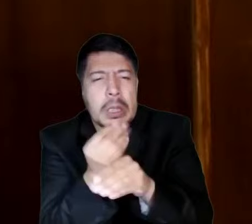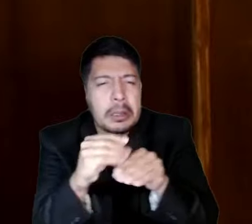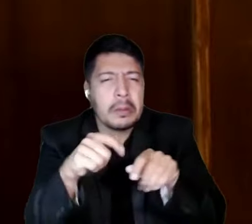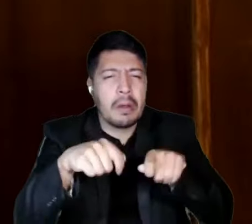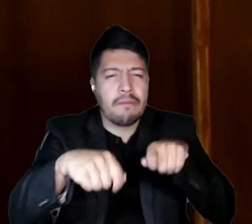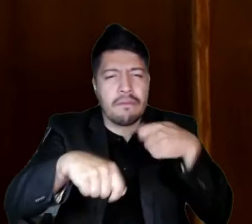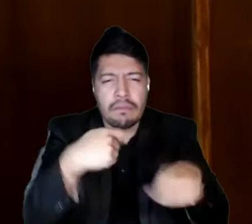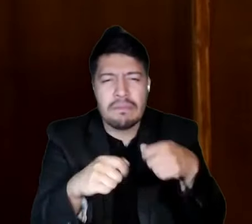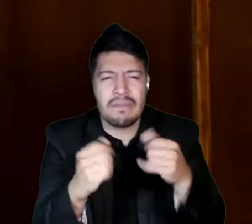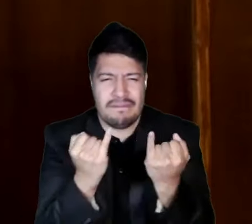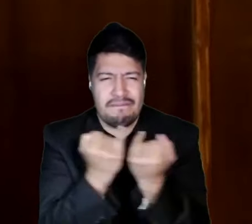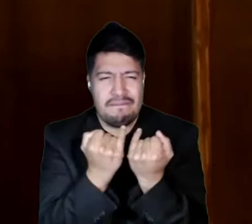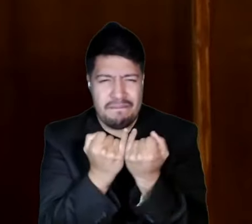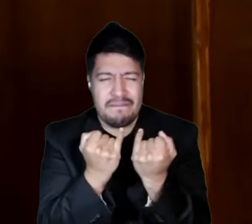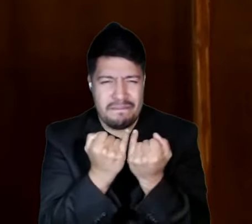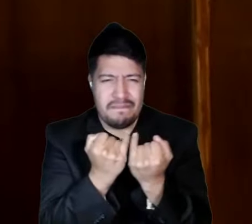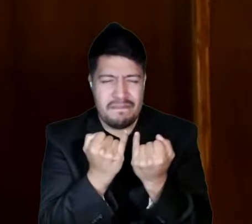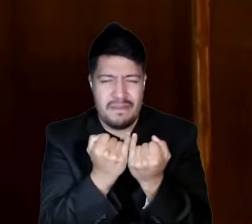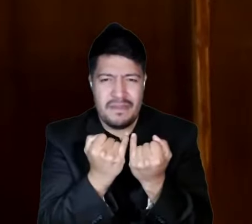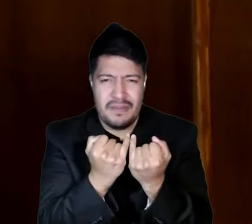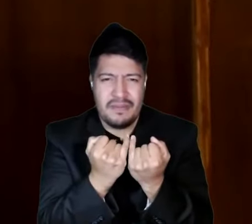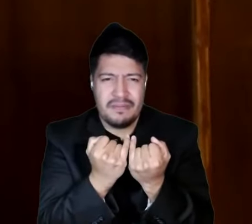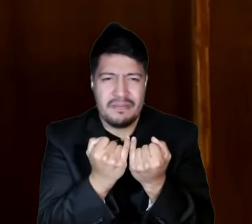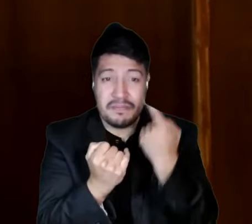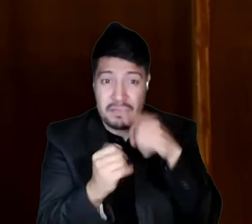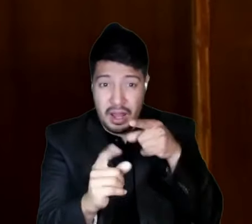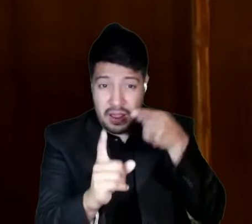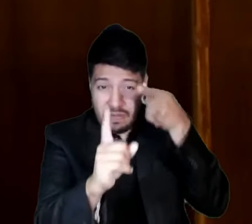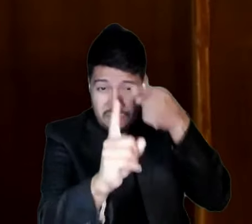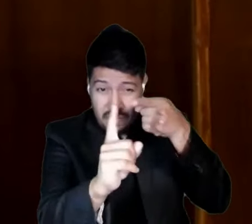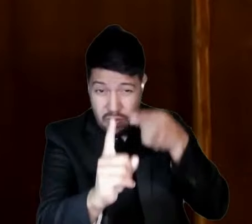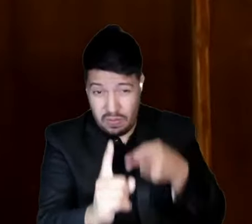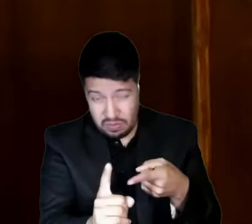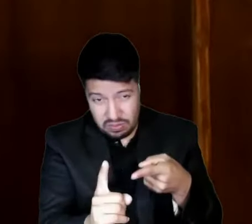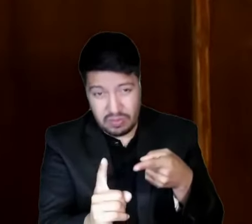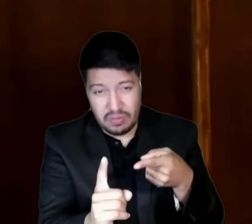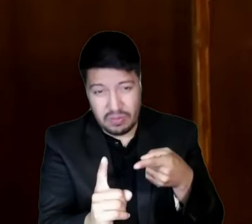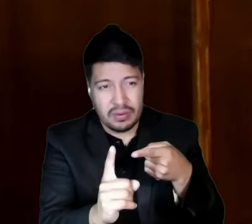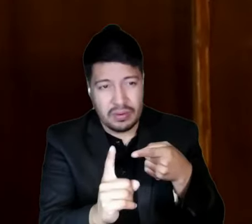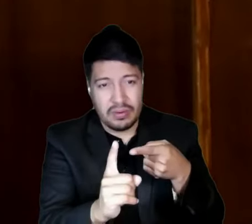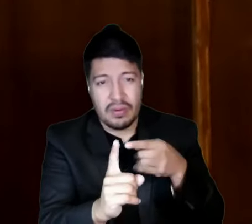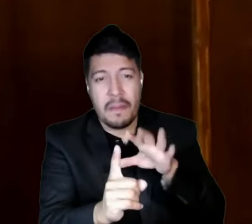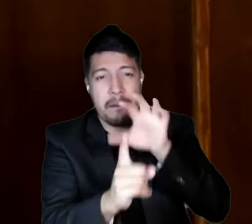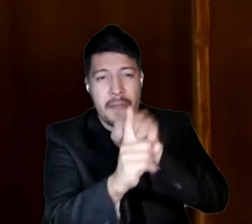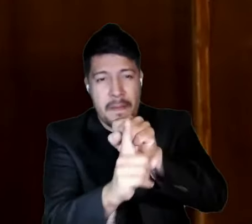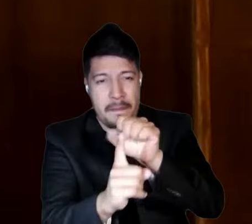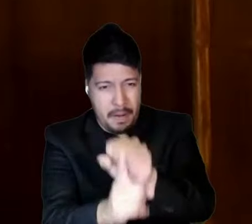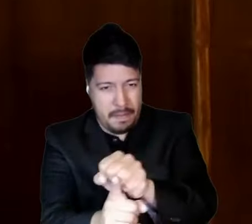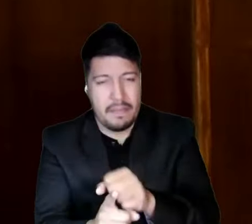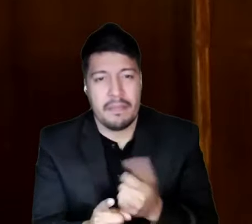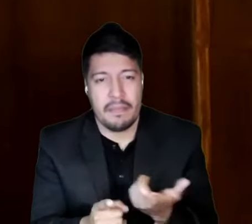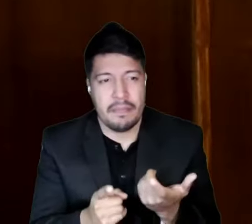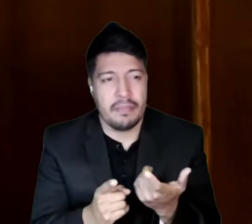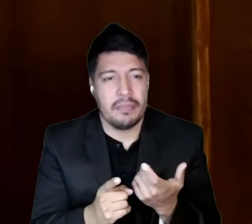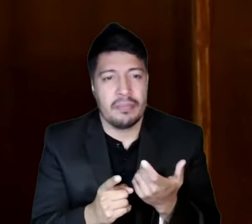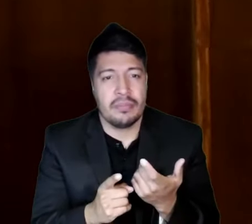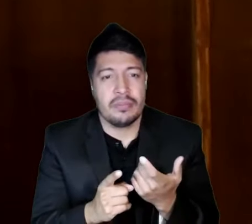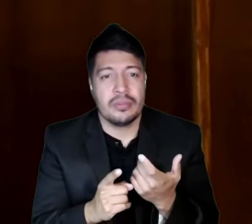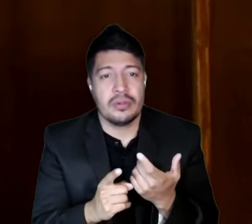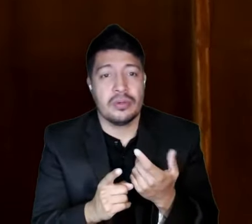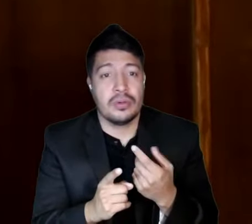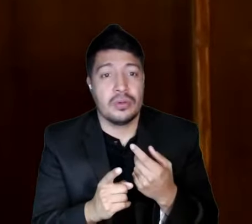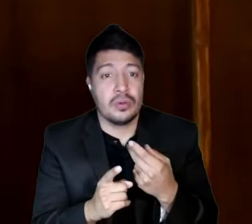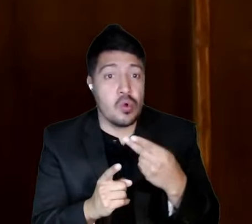y eficacia para el cumplimiento de los objetivos y eficiencia de la asignación uso